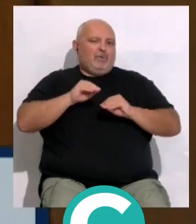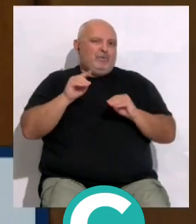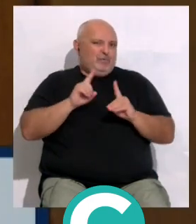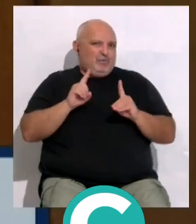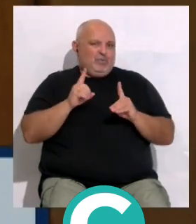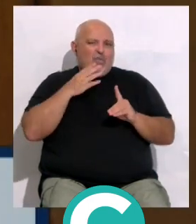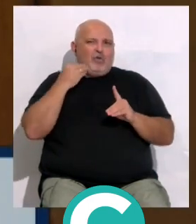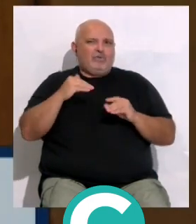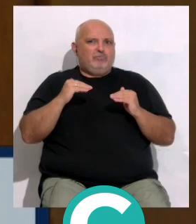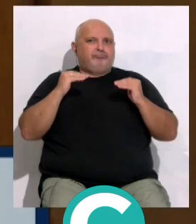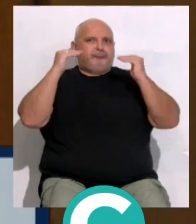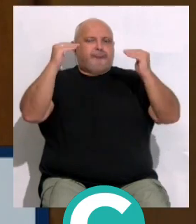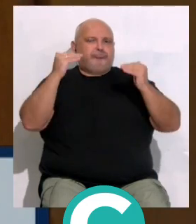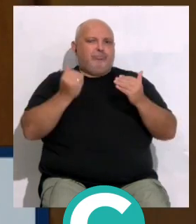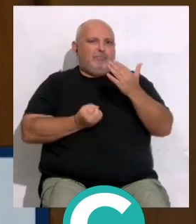un adolescente